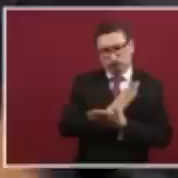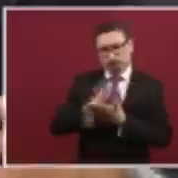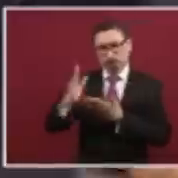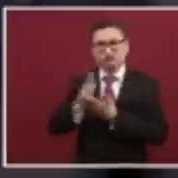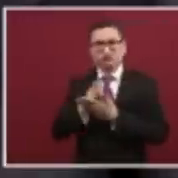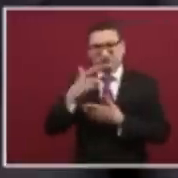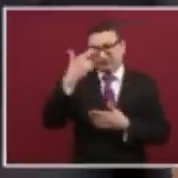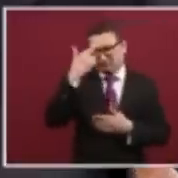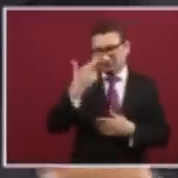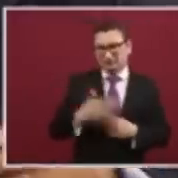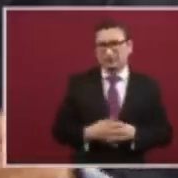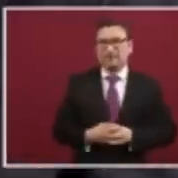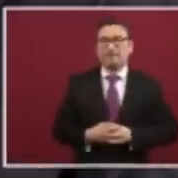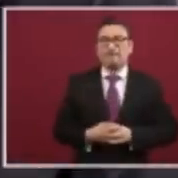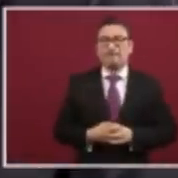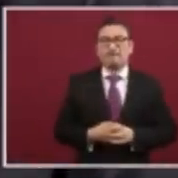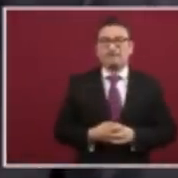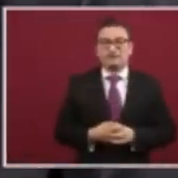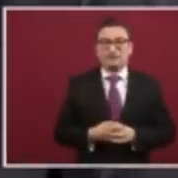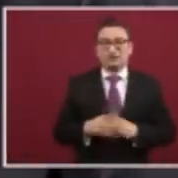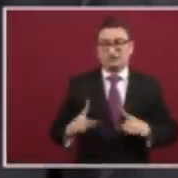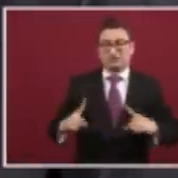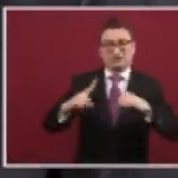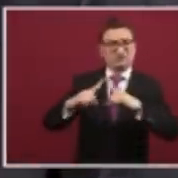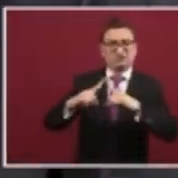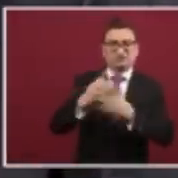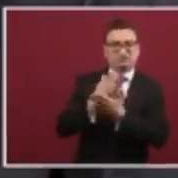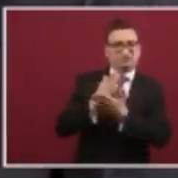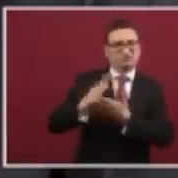de la Iglesia,